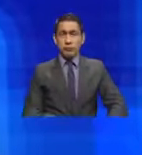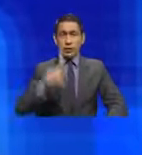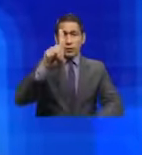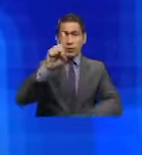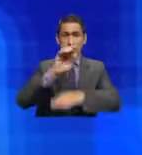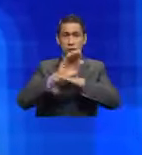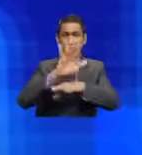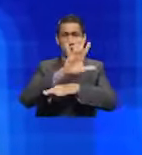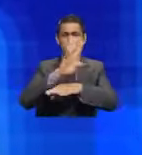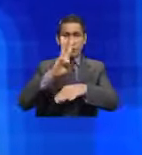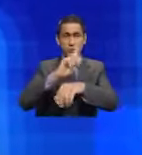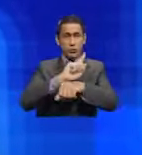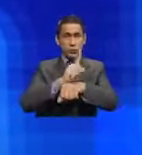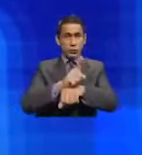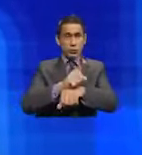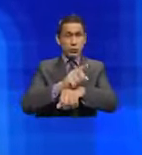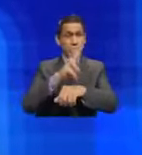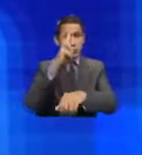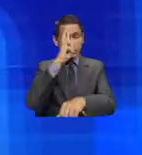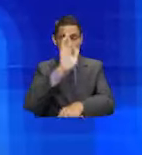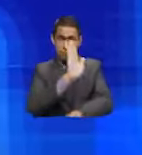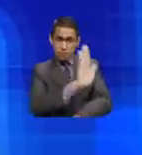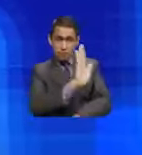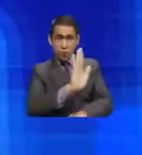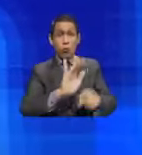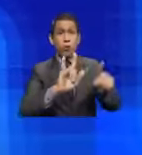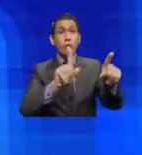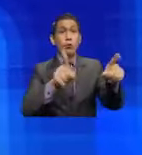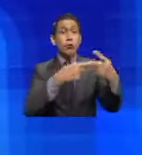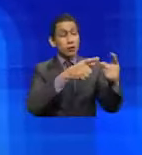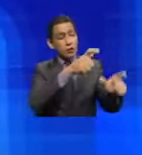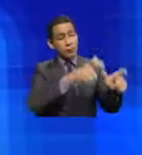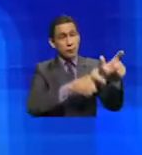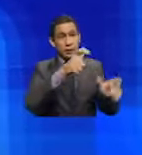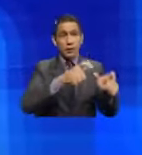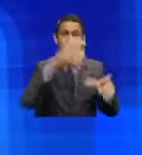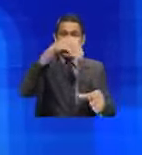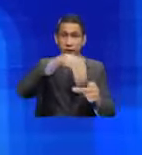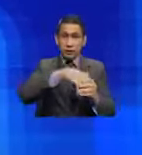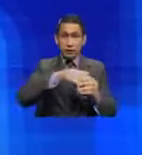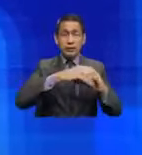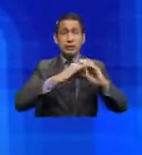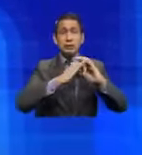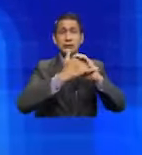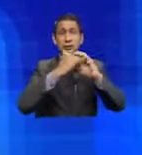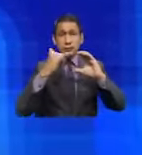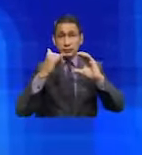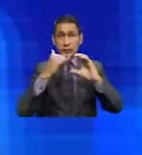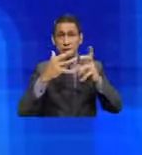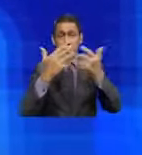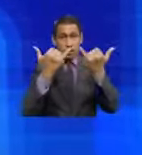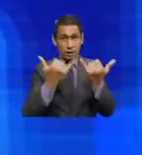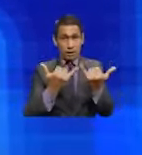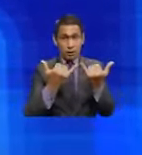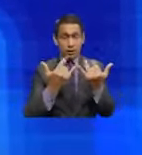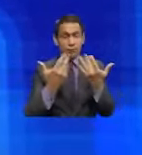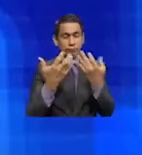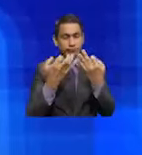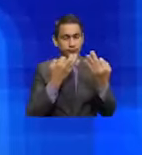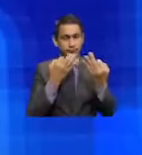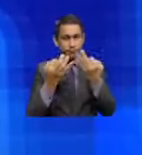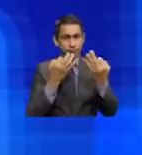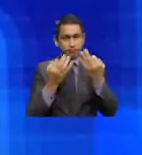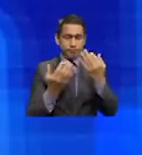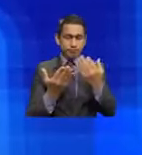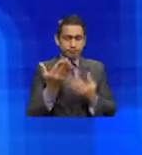13:56, se registran extorsiones a sastres en la península de Santa Elena. Edwin Salinas tiene el reporte